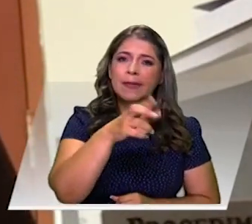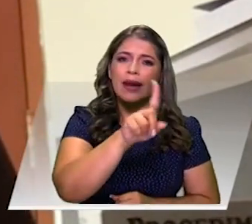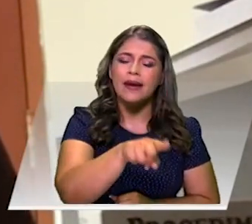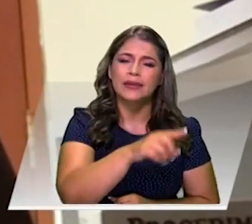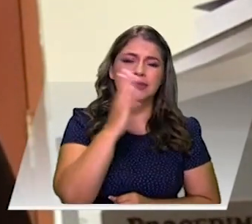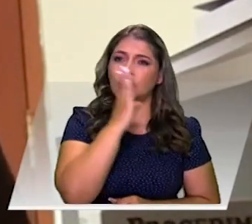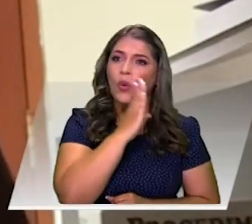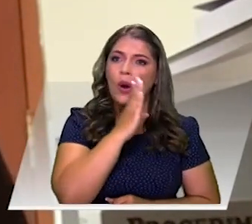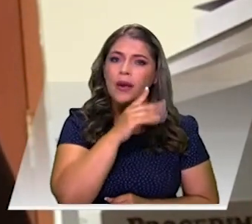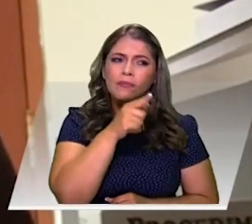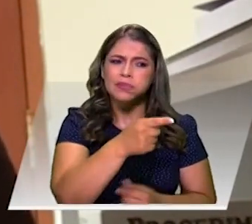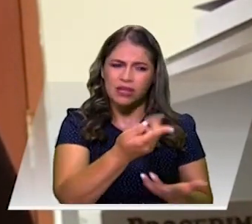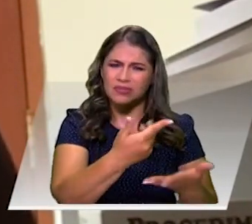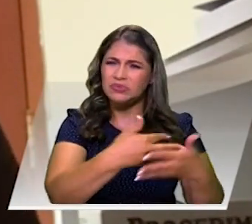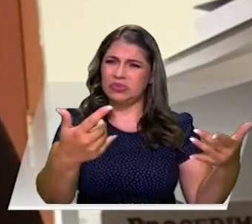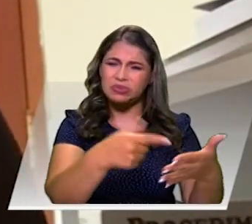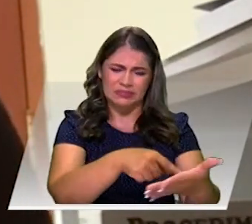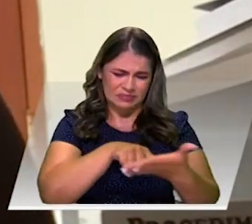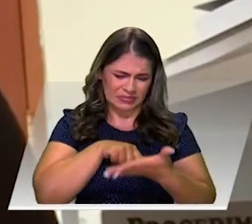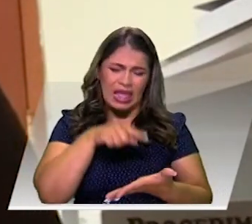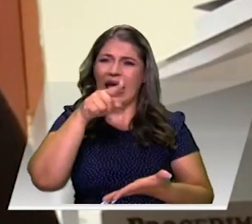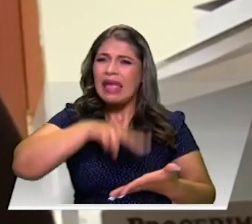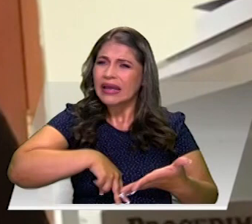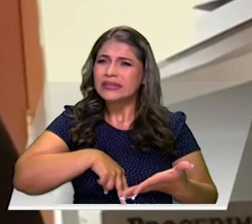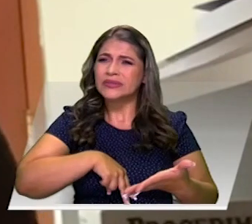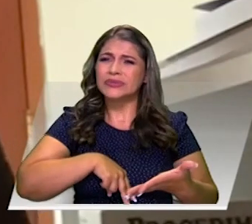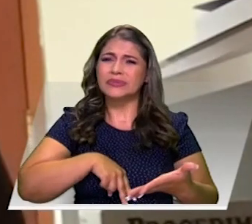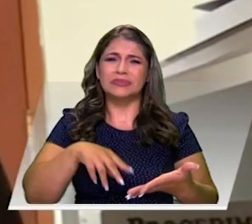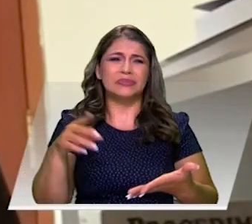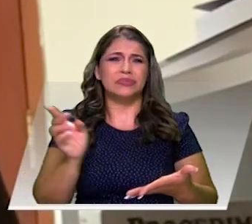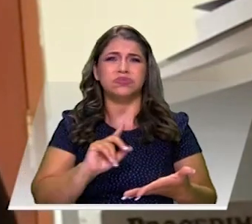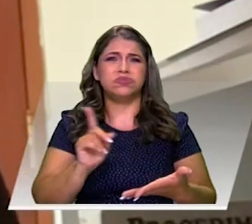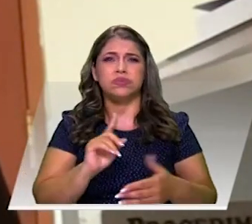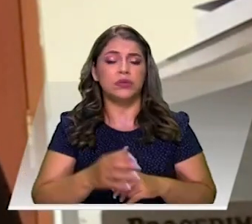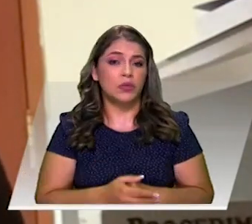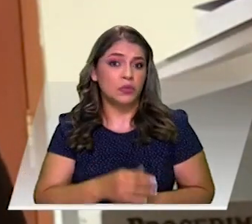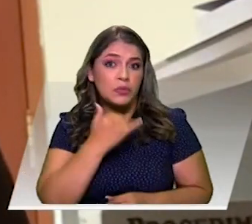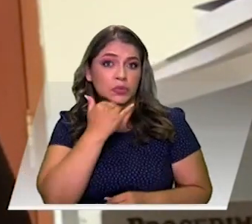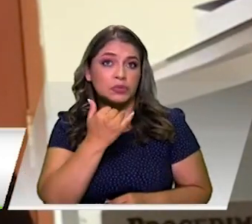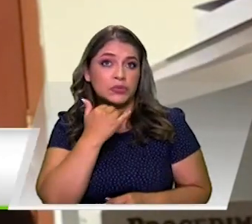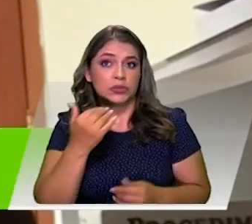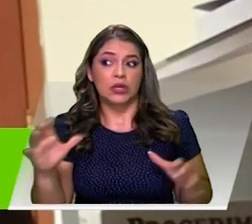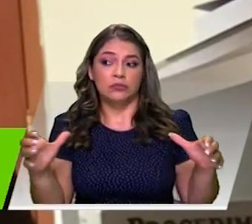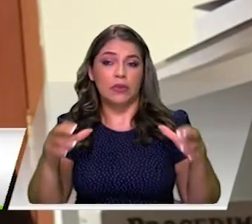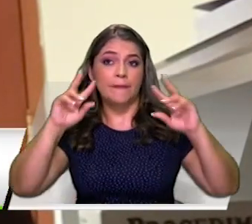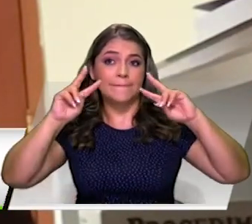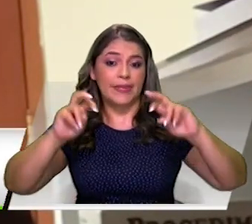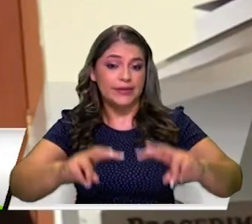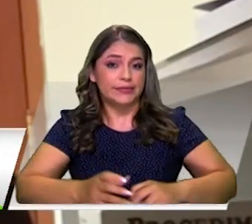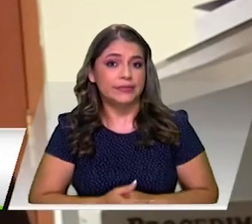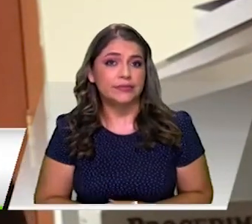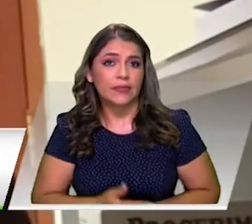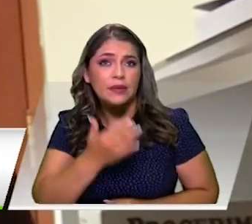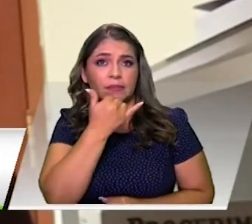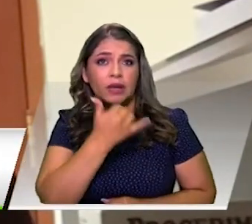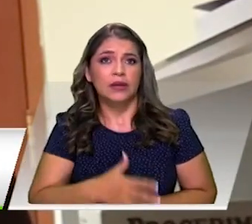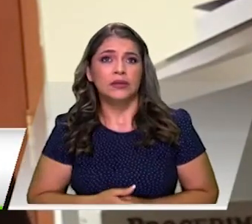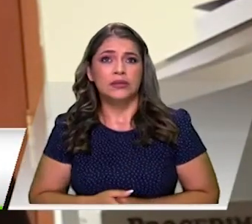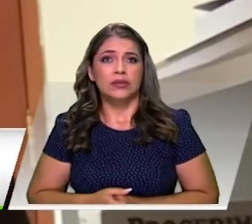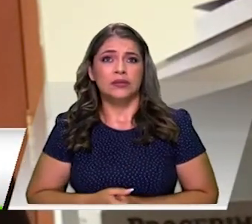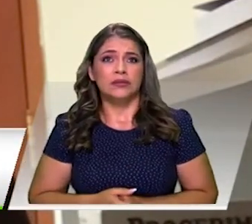tendrán que entrar al ser eventualmente investigadas porque claramente es un actuar